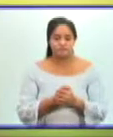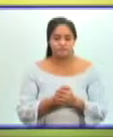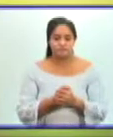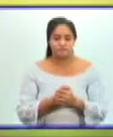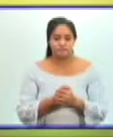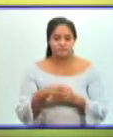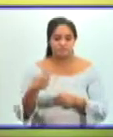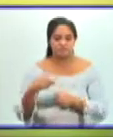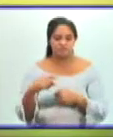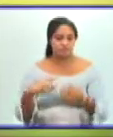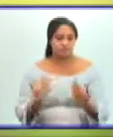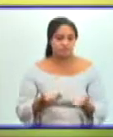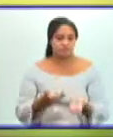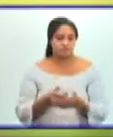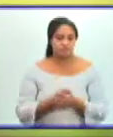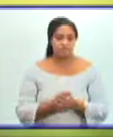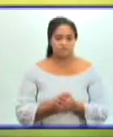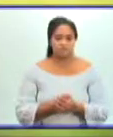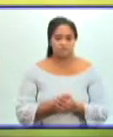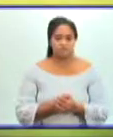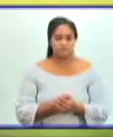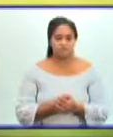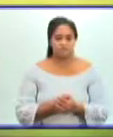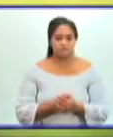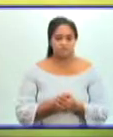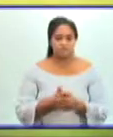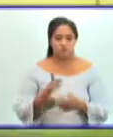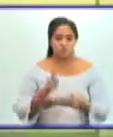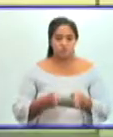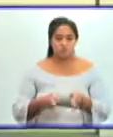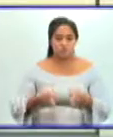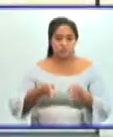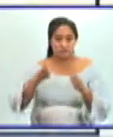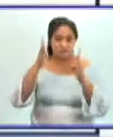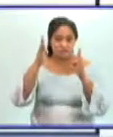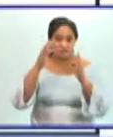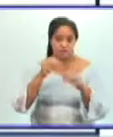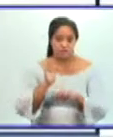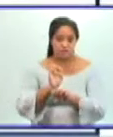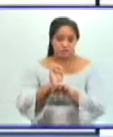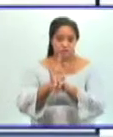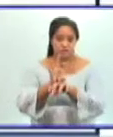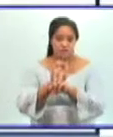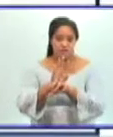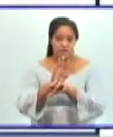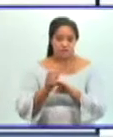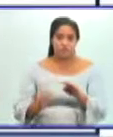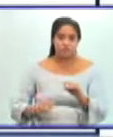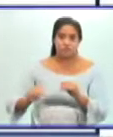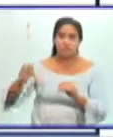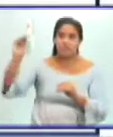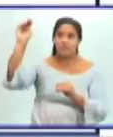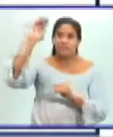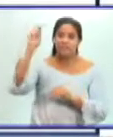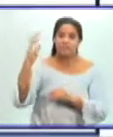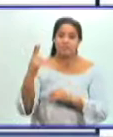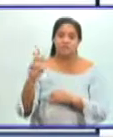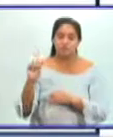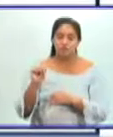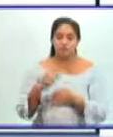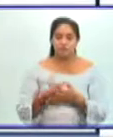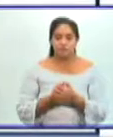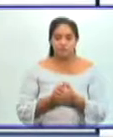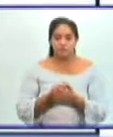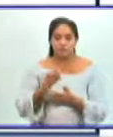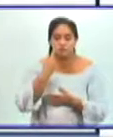ejercicio. Una señal de tránsito de 2 metros de altura proyecta una sombra de 10